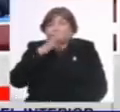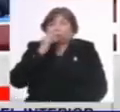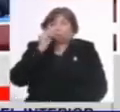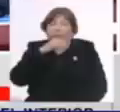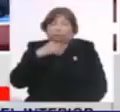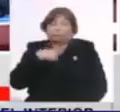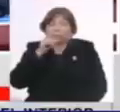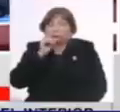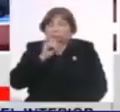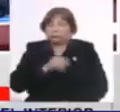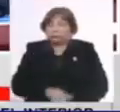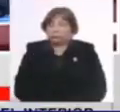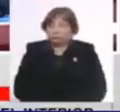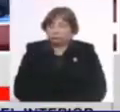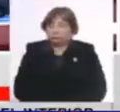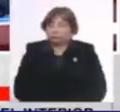comunicado.